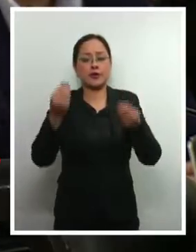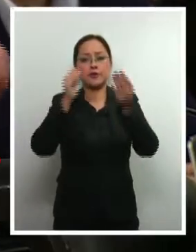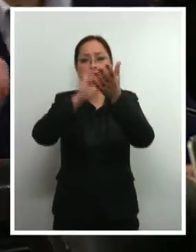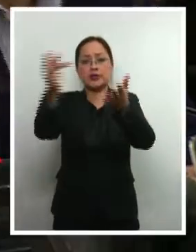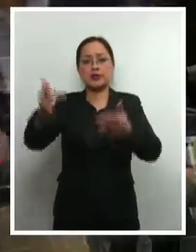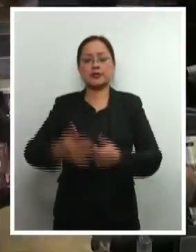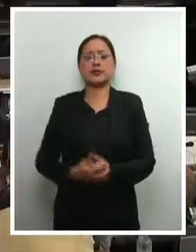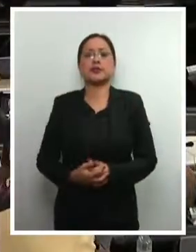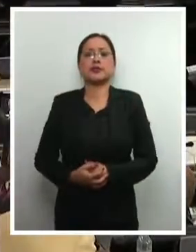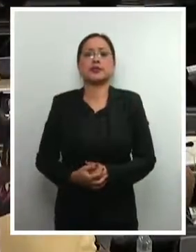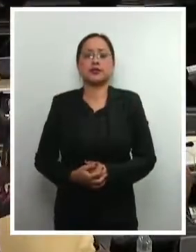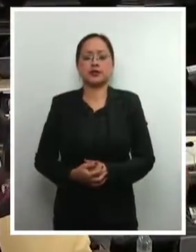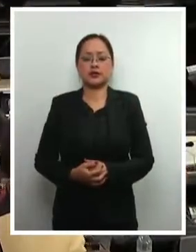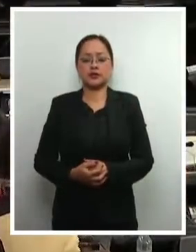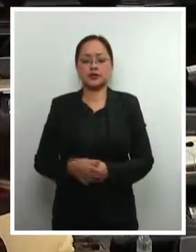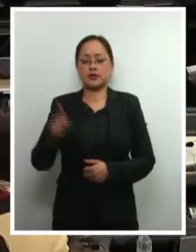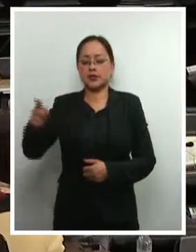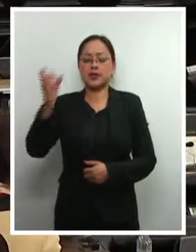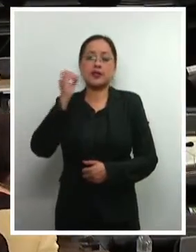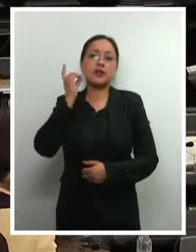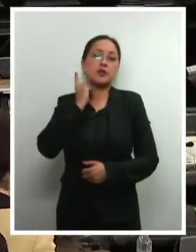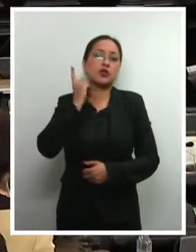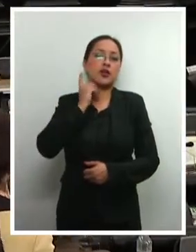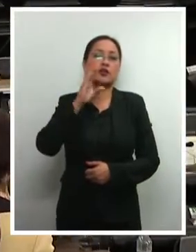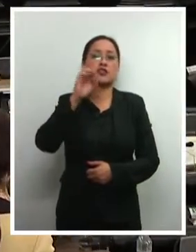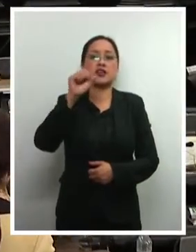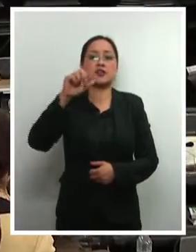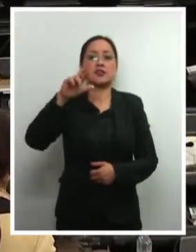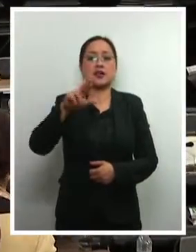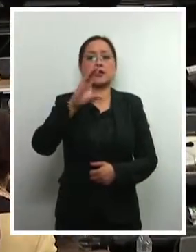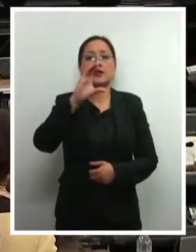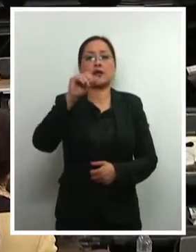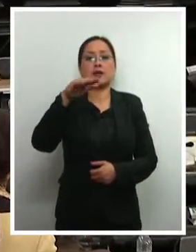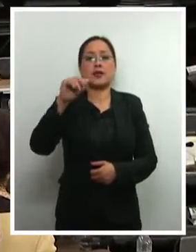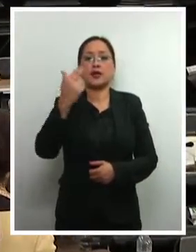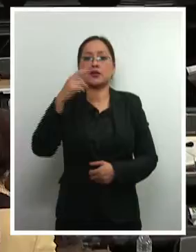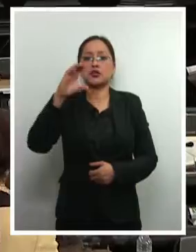gracias. César Camacho, por favor.